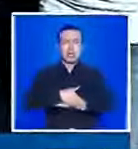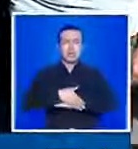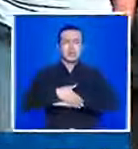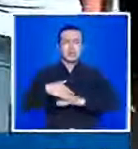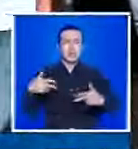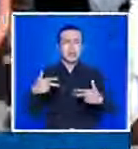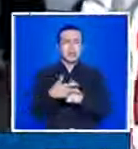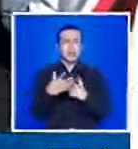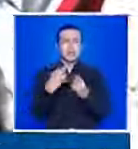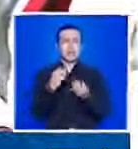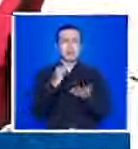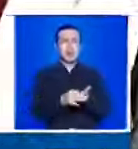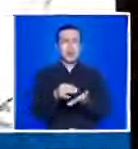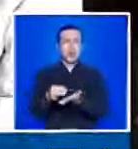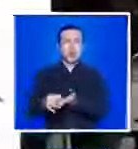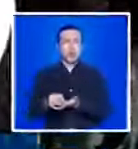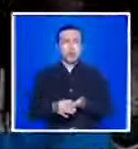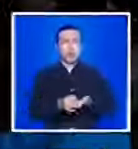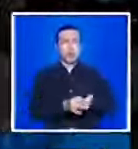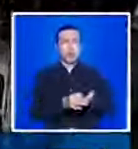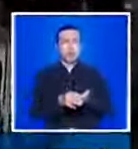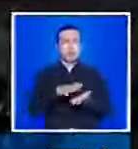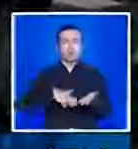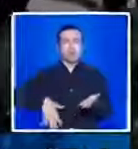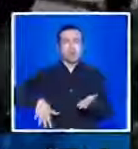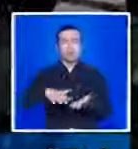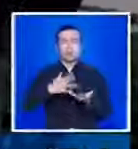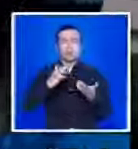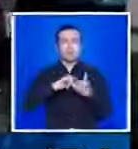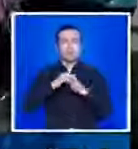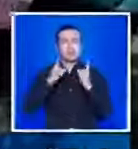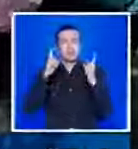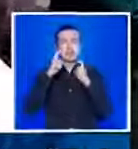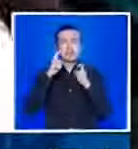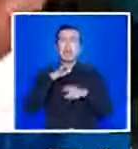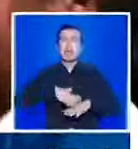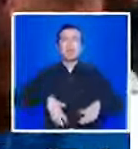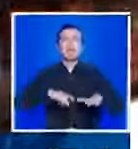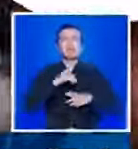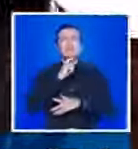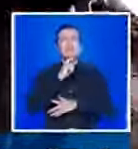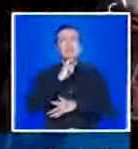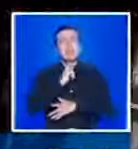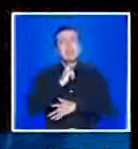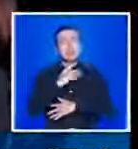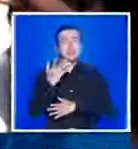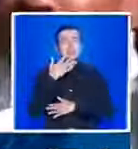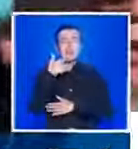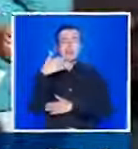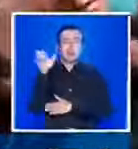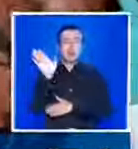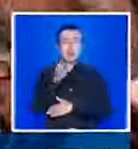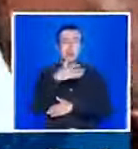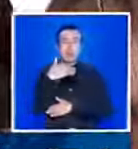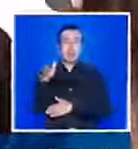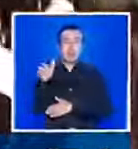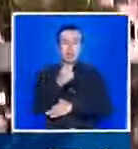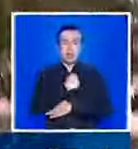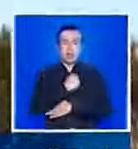intransitable, puro huecos. Especialmente Píntac se muere de sed. Están con la bandera de la